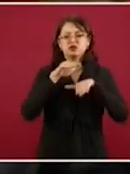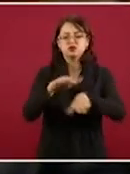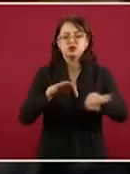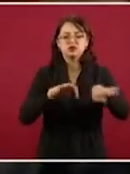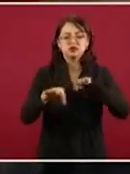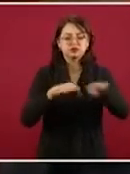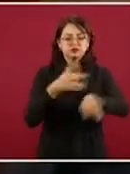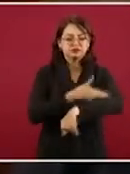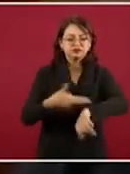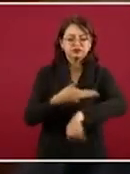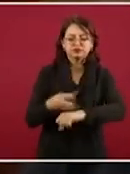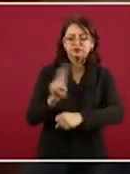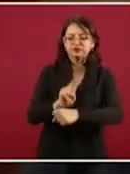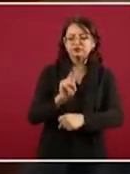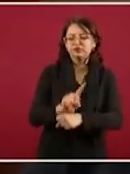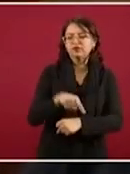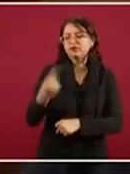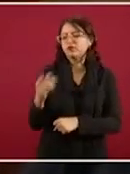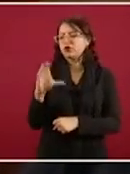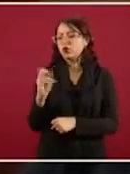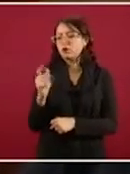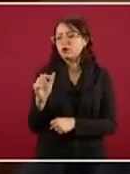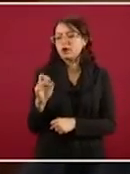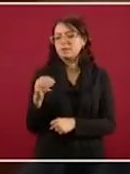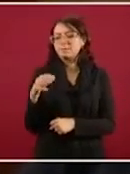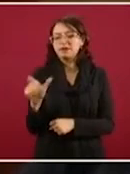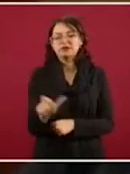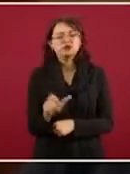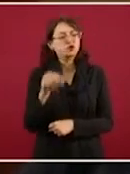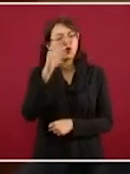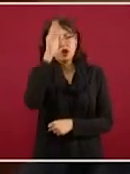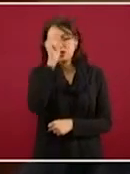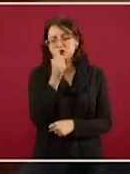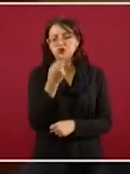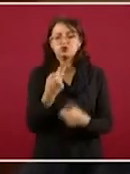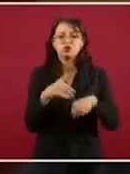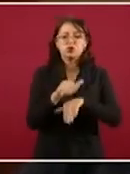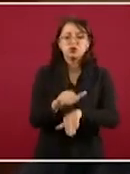esta regulación y le voy a citar